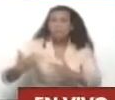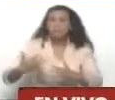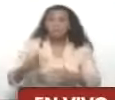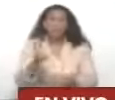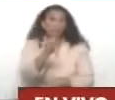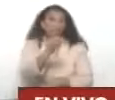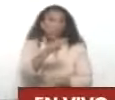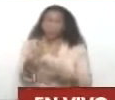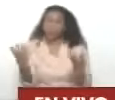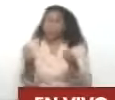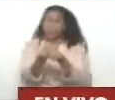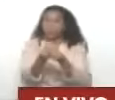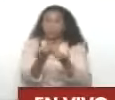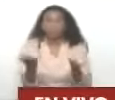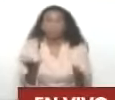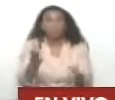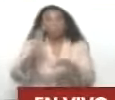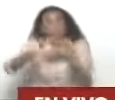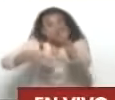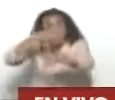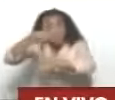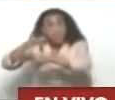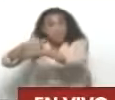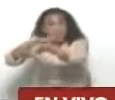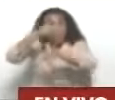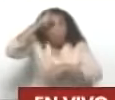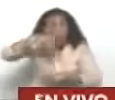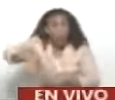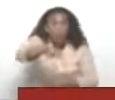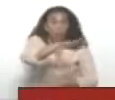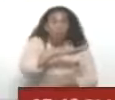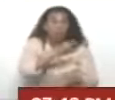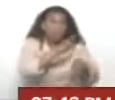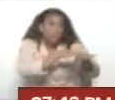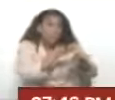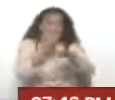Nunca. ¿Qué es lo que yo le explico a la gente, Julio, Madeleine?